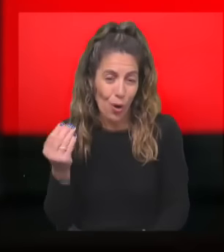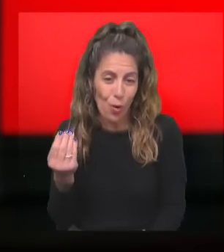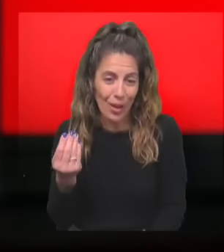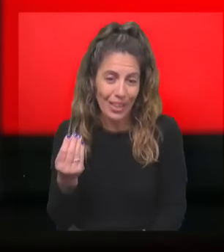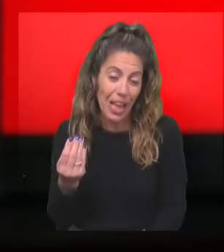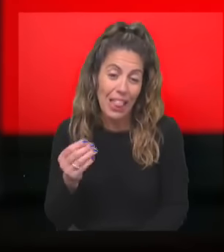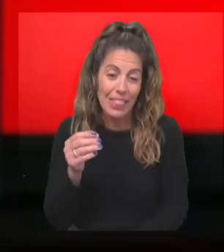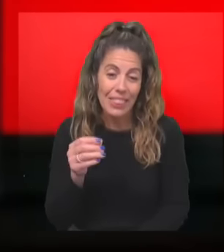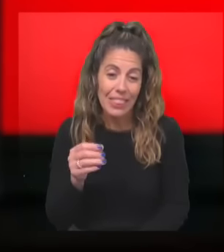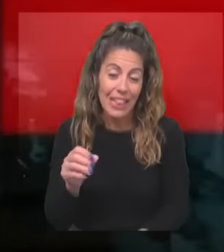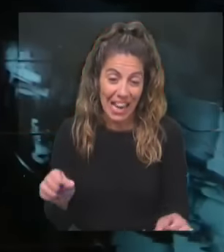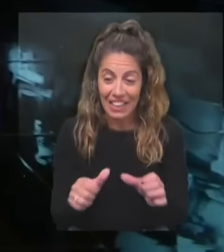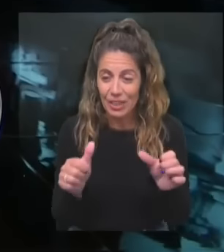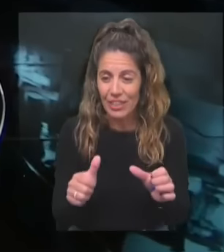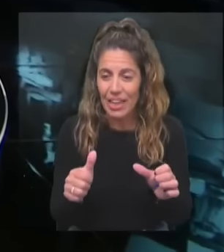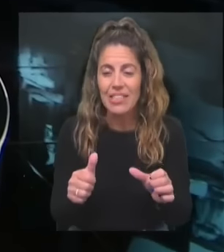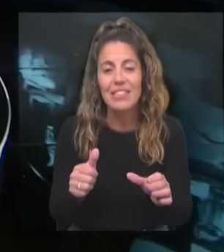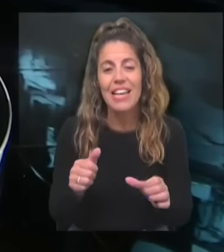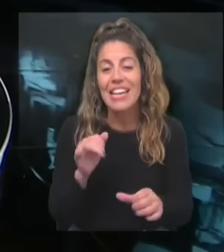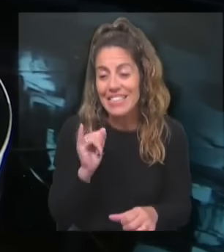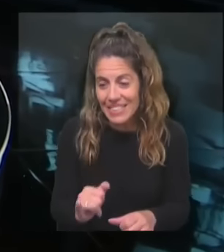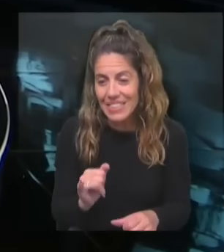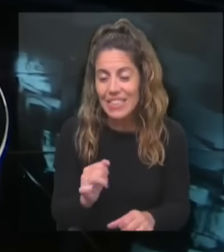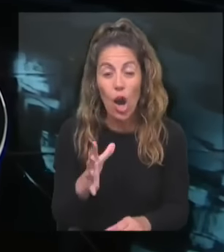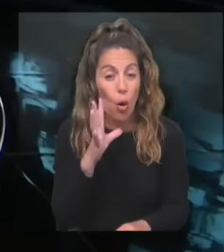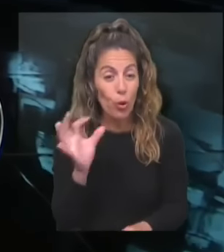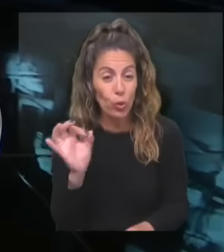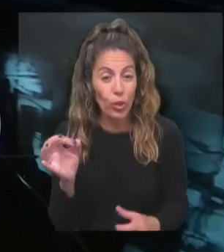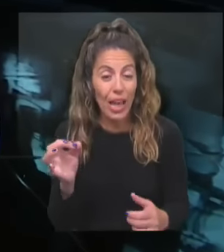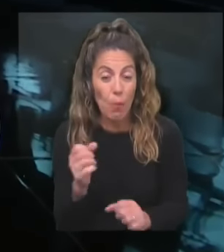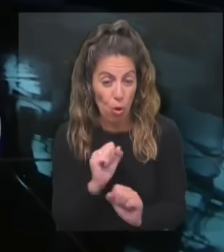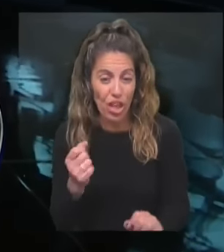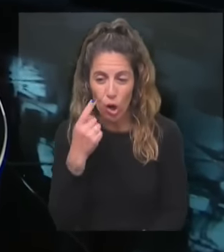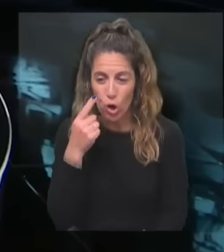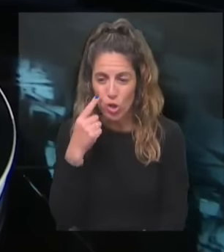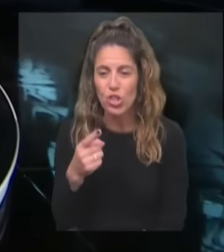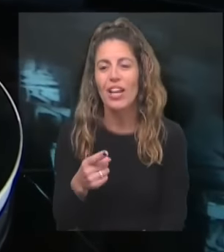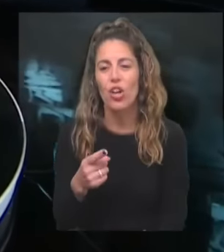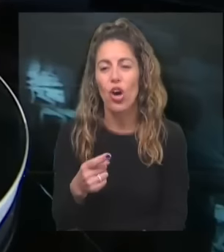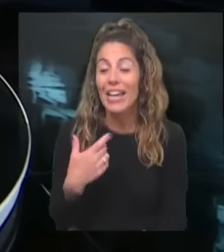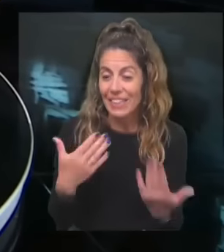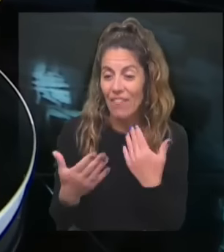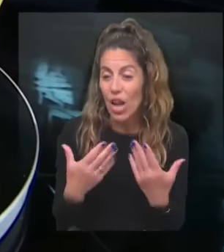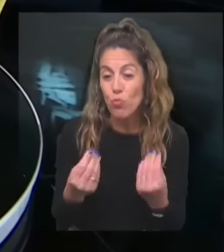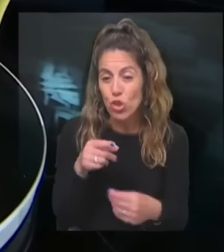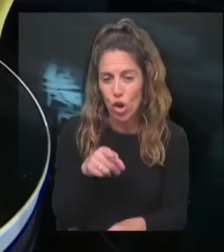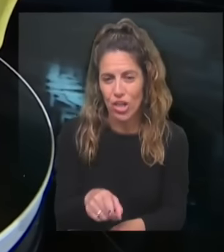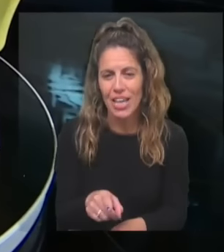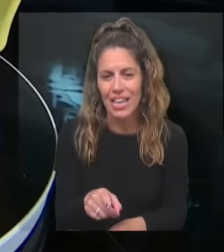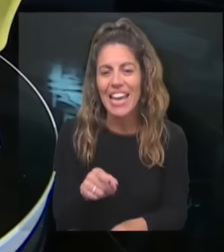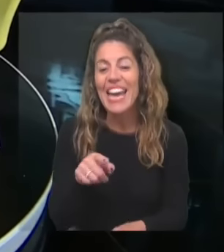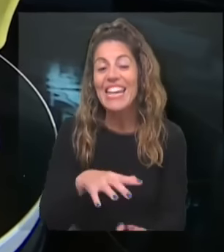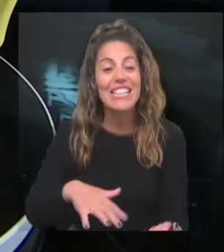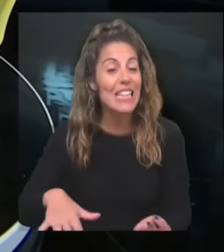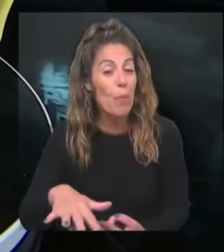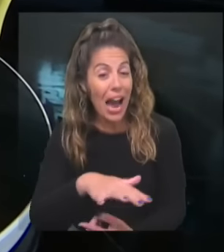esas actividades, pero bueno, sí tuve la oportunidad de conocerlo y conversar mucho con él en ese